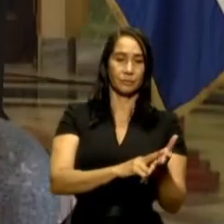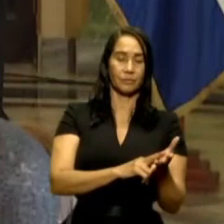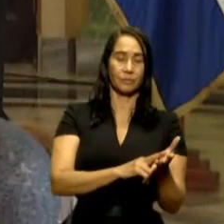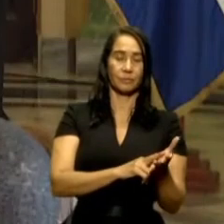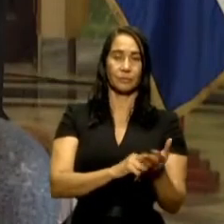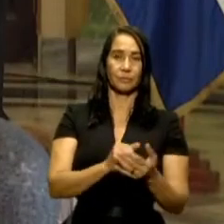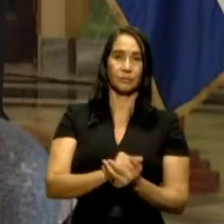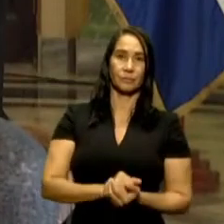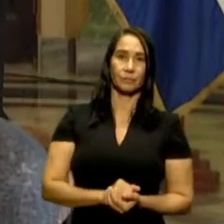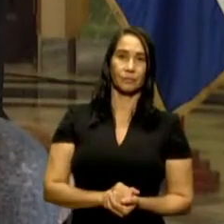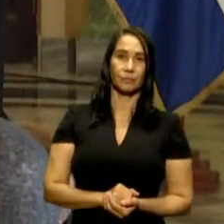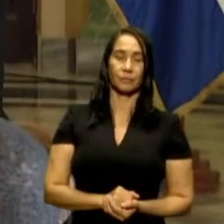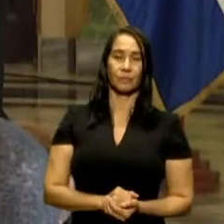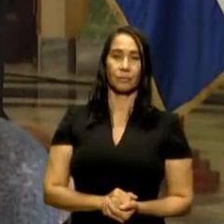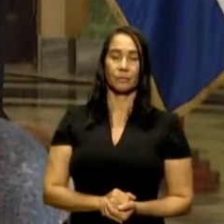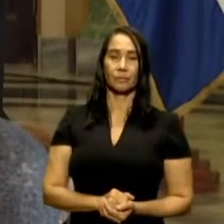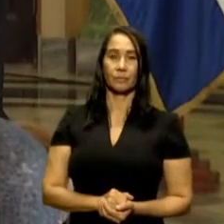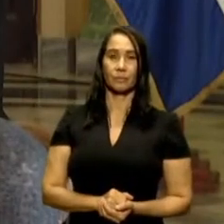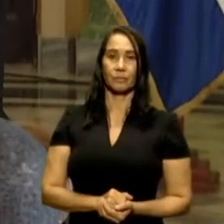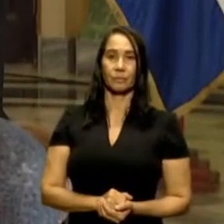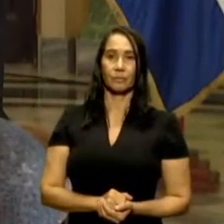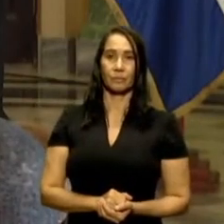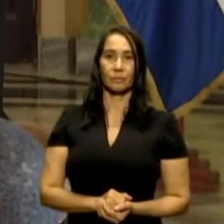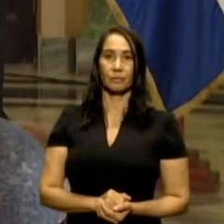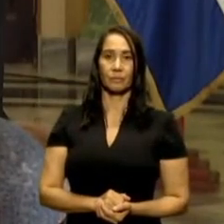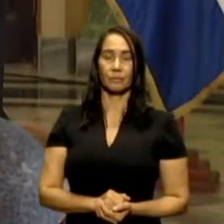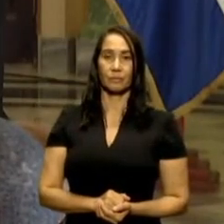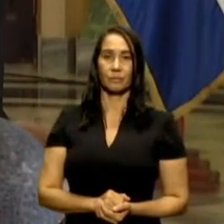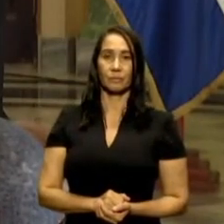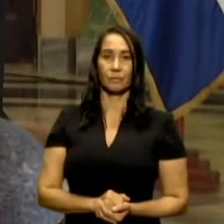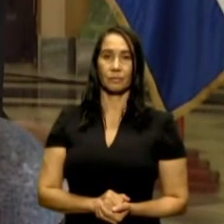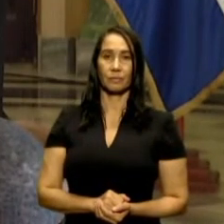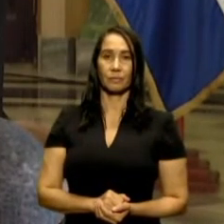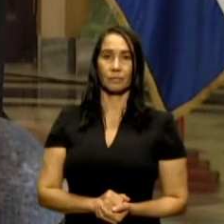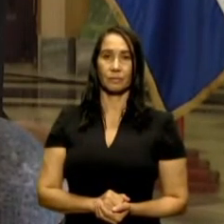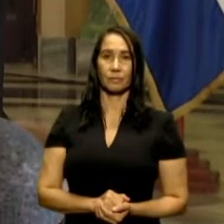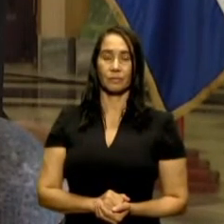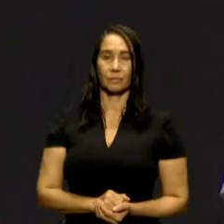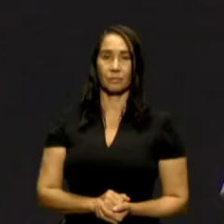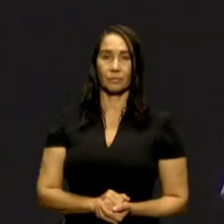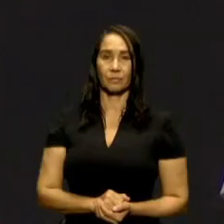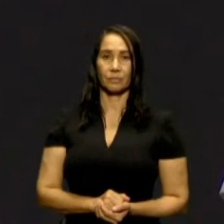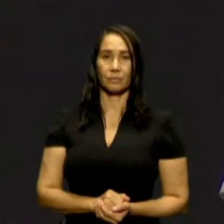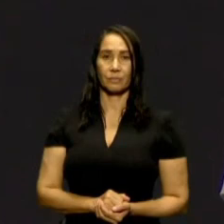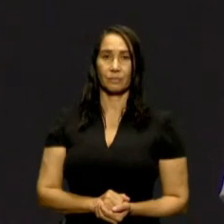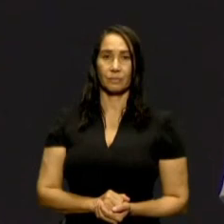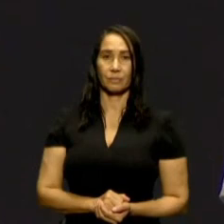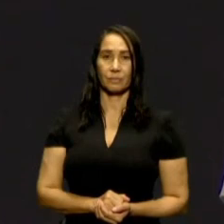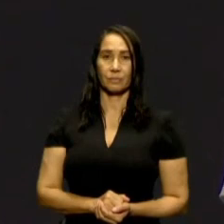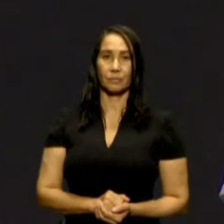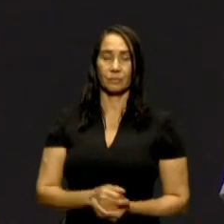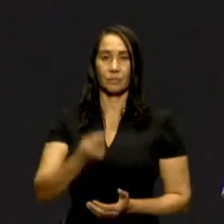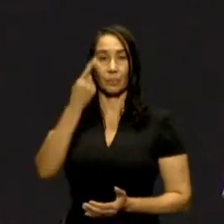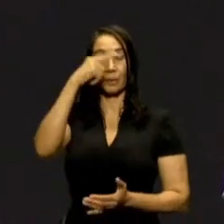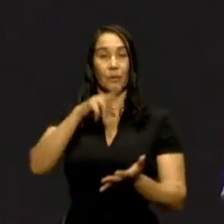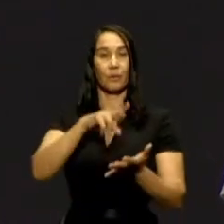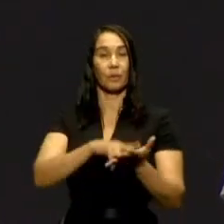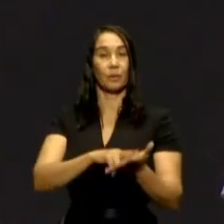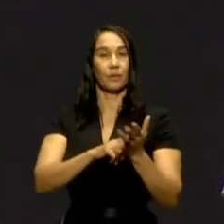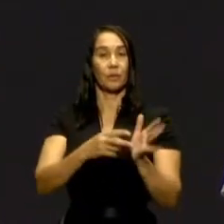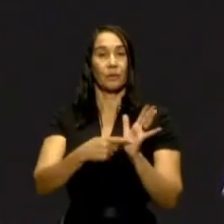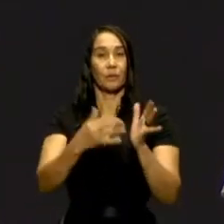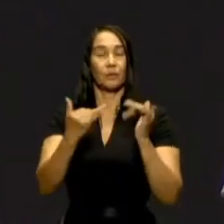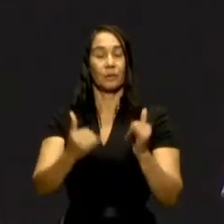mejoraron los aprendizajes. Sin embargo, los resultados presentados hoy también revelan una realidad